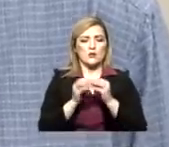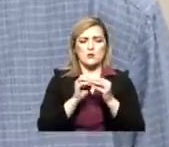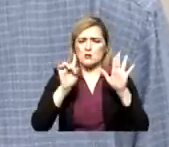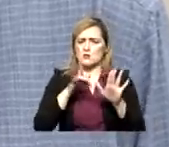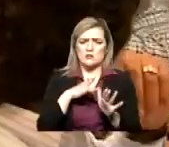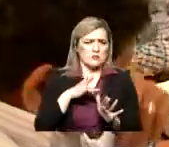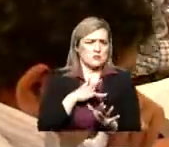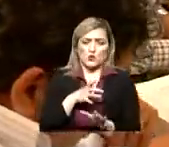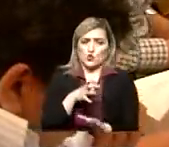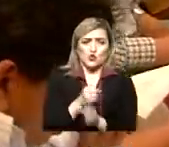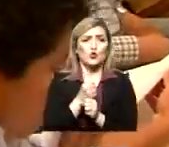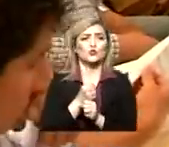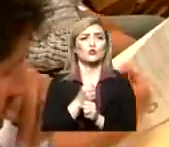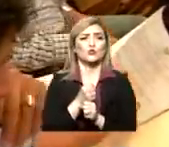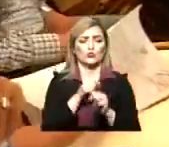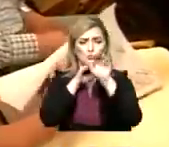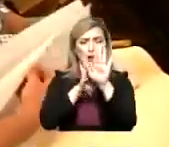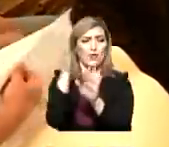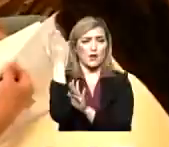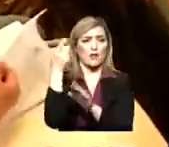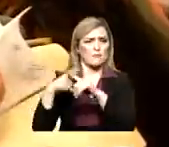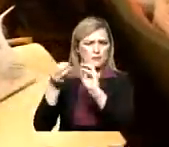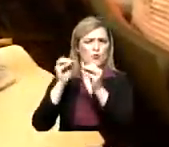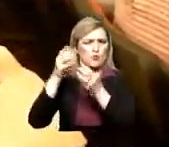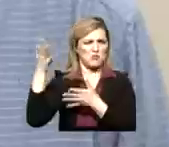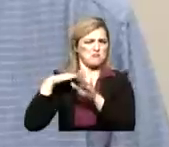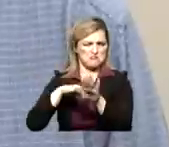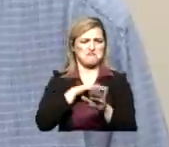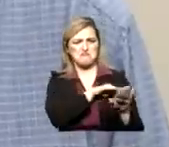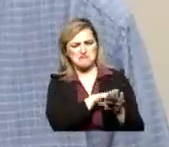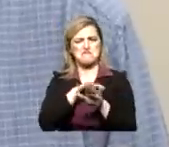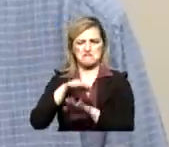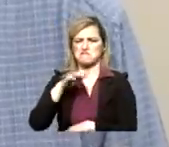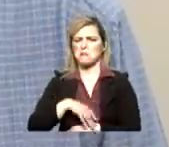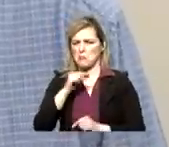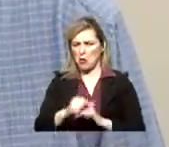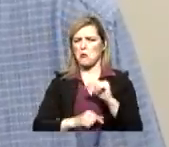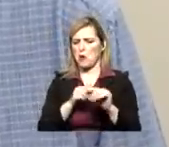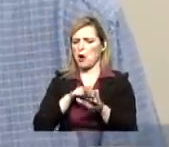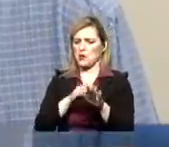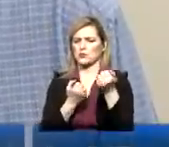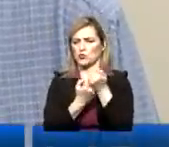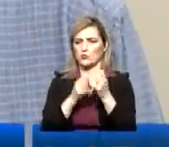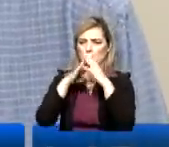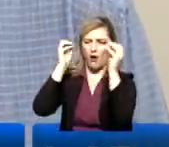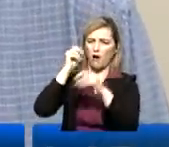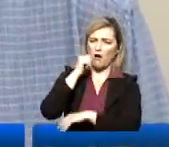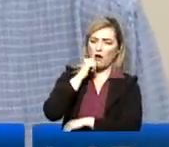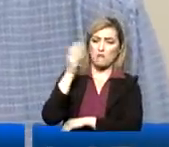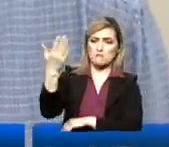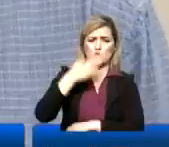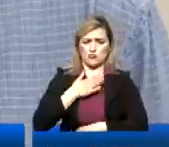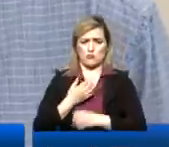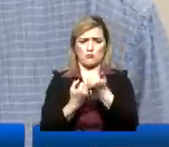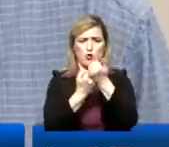seguros incluso de que contarán con el respaldo de alcaldes de otros movimientos más. Se va sumando, van entendiendo el tema, ¿no? Porque no se